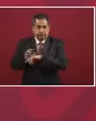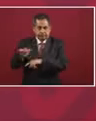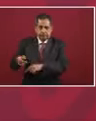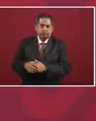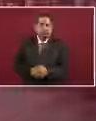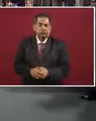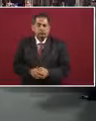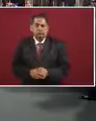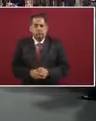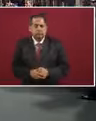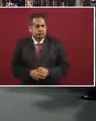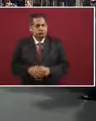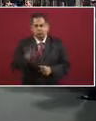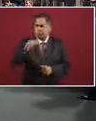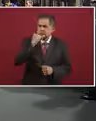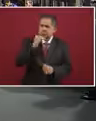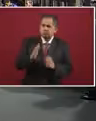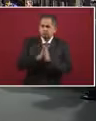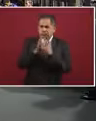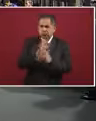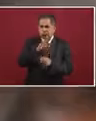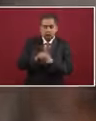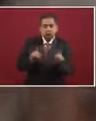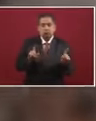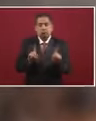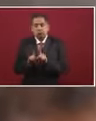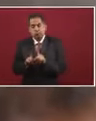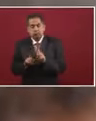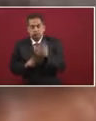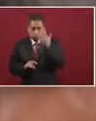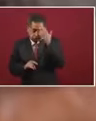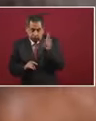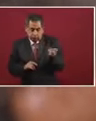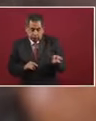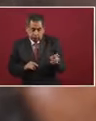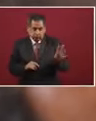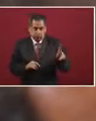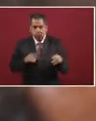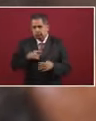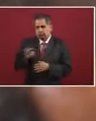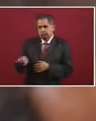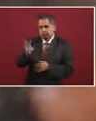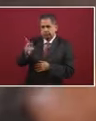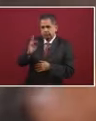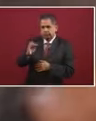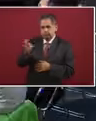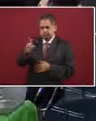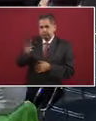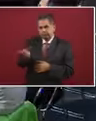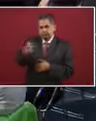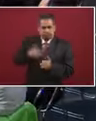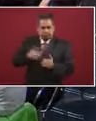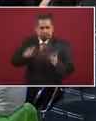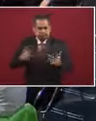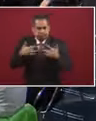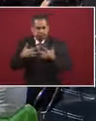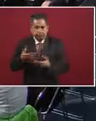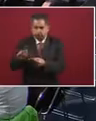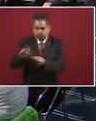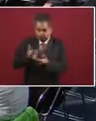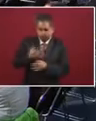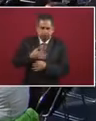legal que participen en las diligencias… Bueno, ese caso no lo conozco, pero le podemos preguntar a la Fiscalía, con mucho gusto. Okay, si me das los datos, por